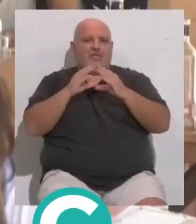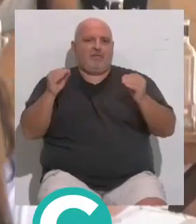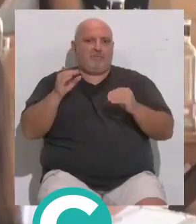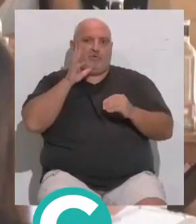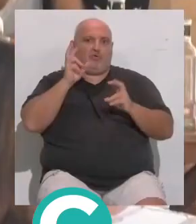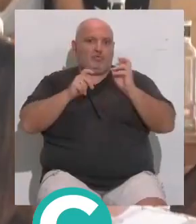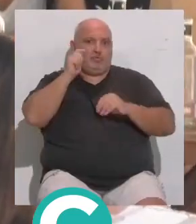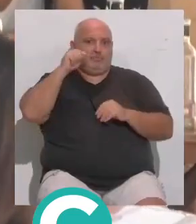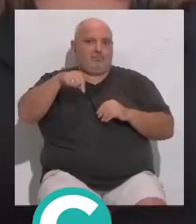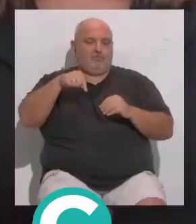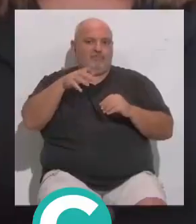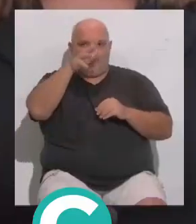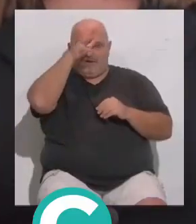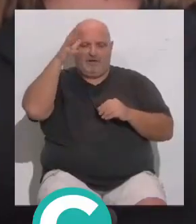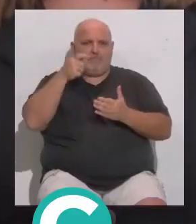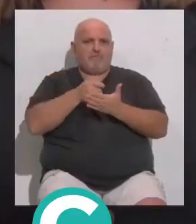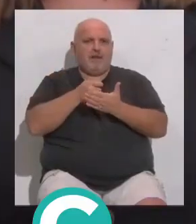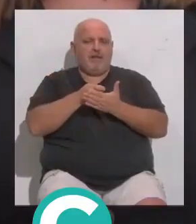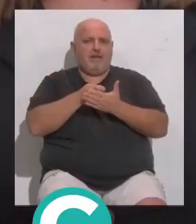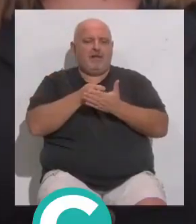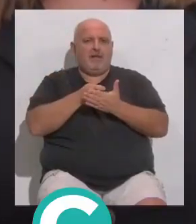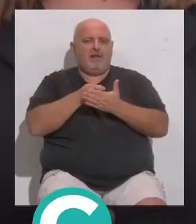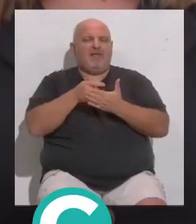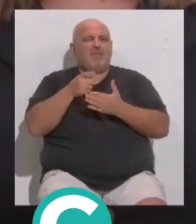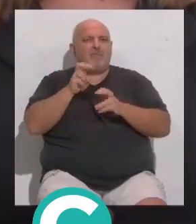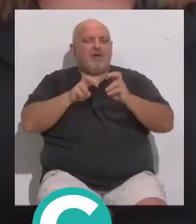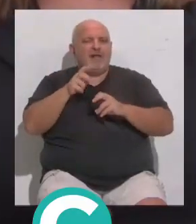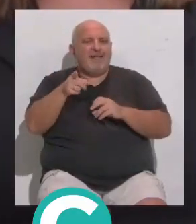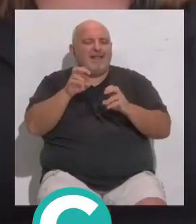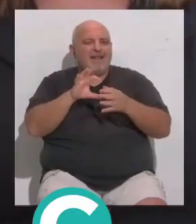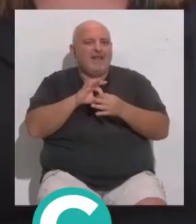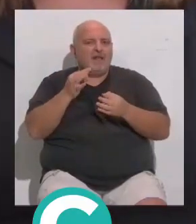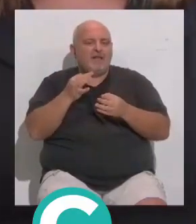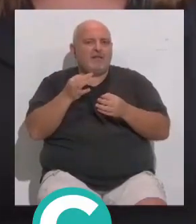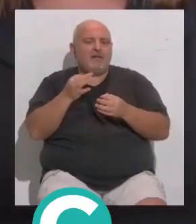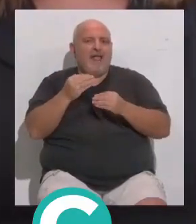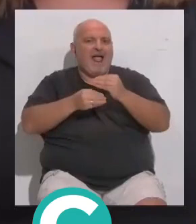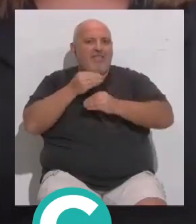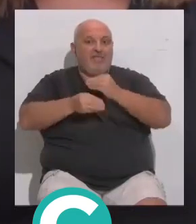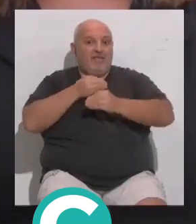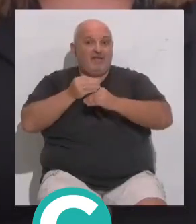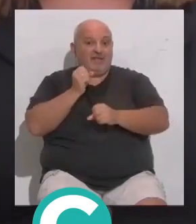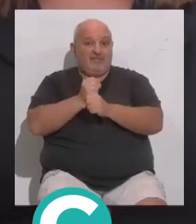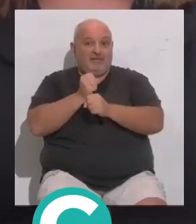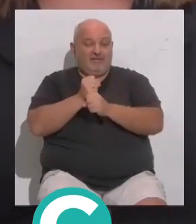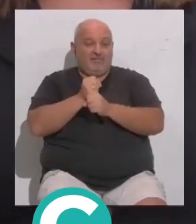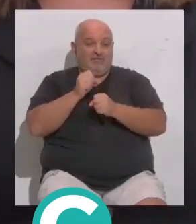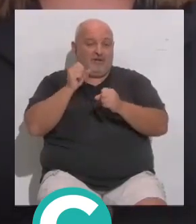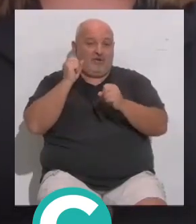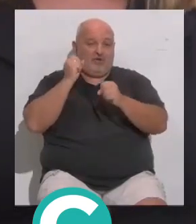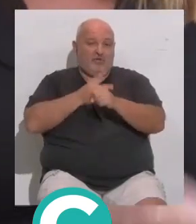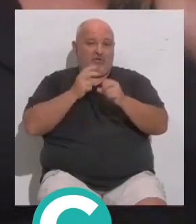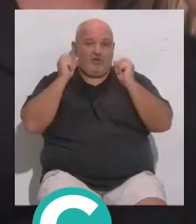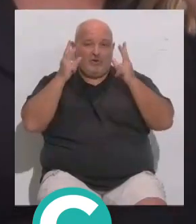este verano. Paguen más. Lo que tienen que hacer también es hacer que el trabajo que sea en la hostelería y